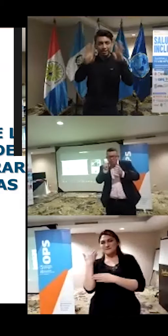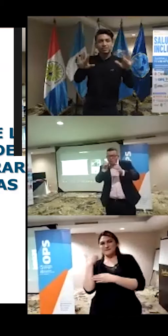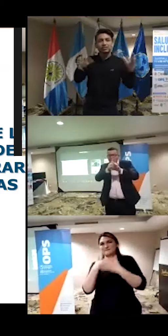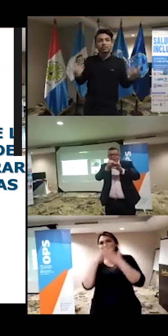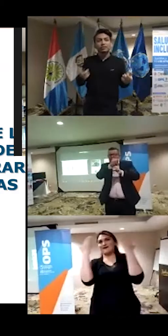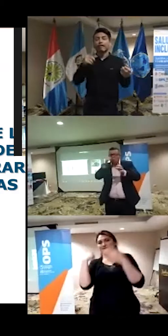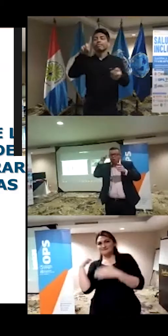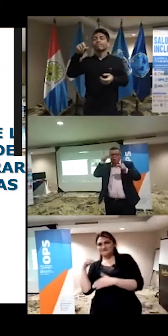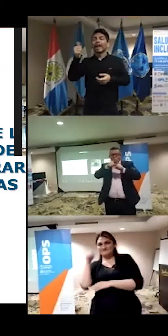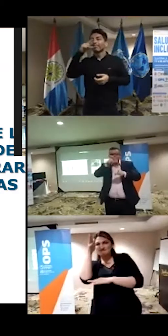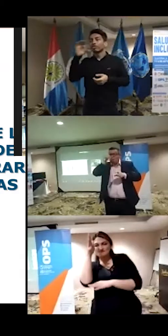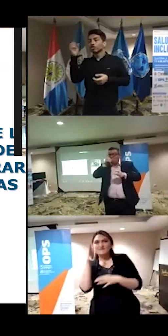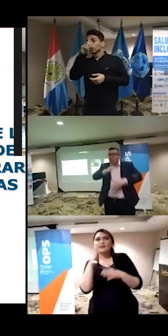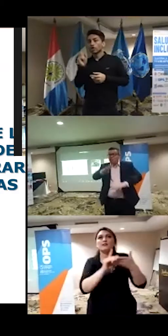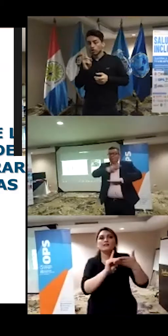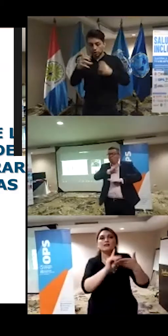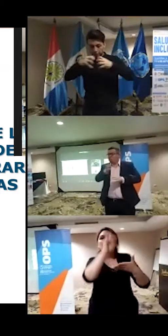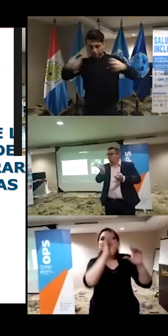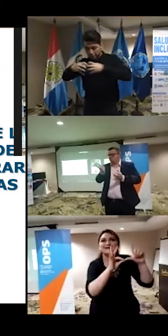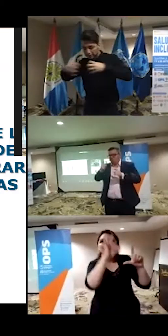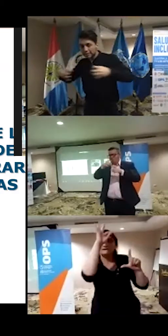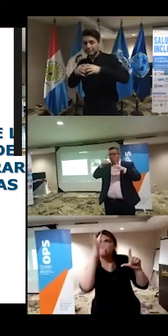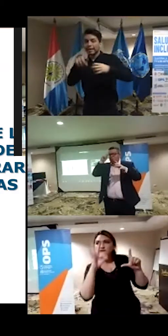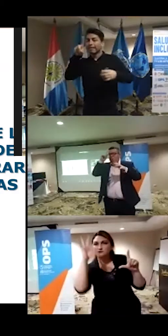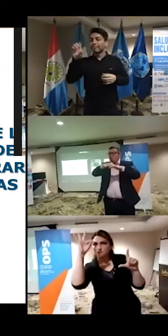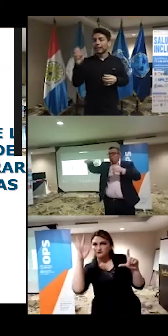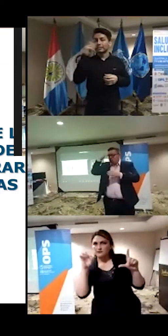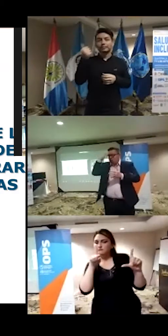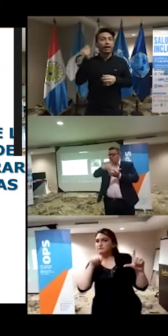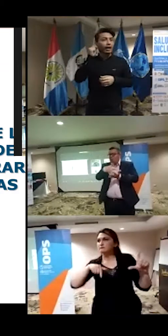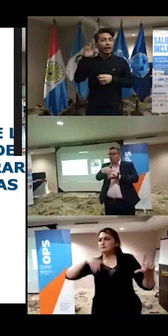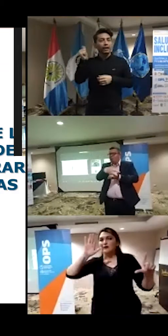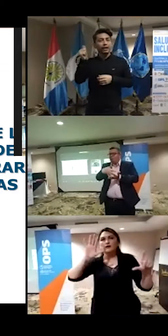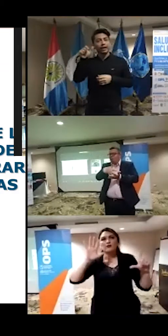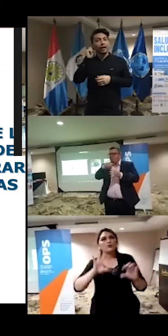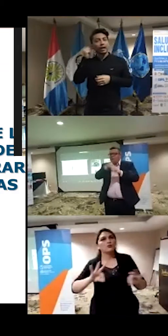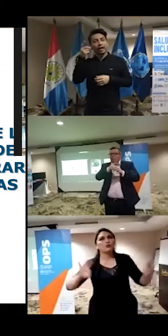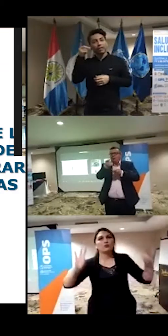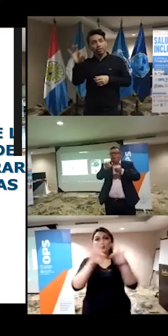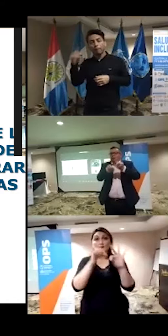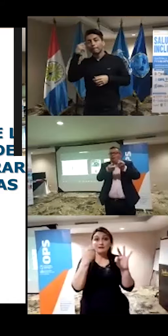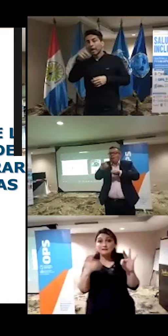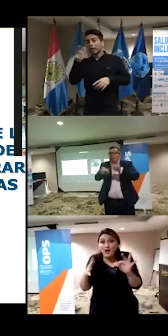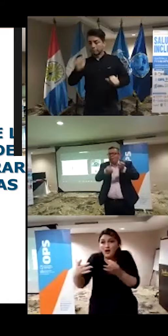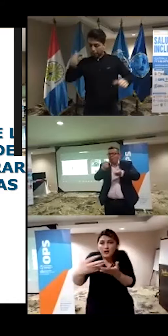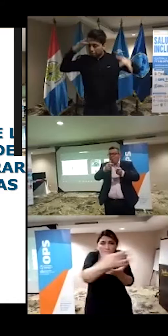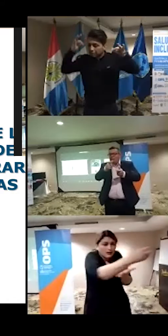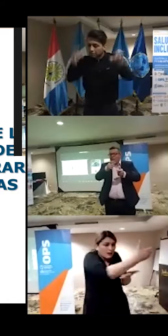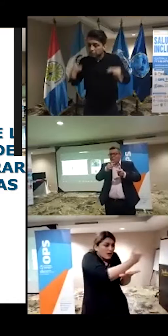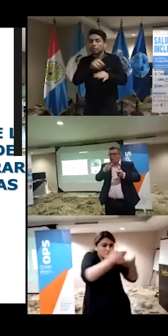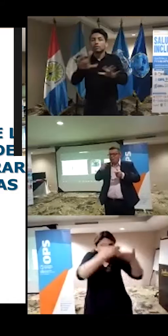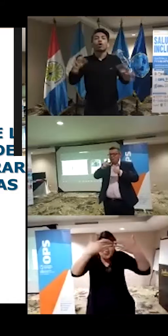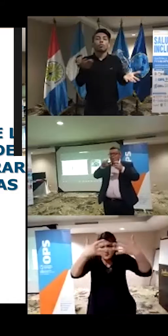datos desagregados, ¿no? Los datos y su importancia para asegurar la planificación, para asegurar la toma de decisiones y la garantía